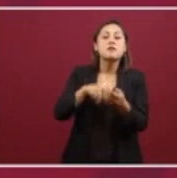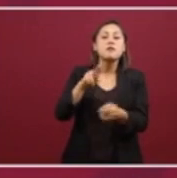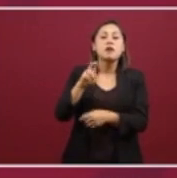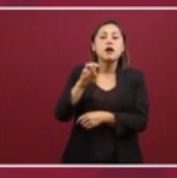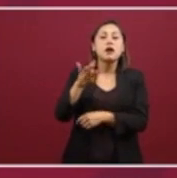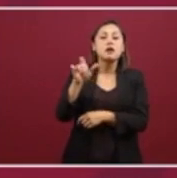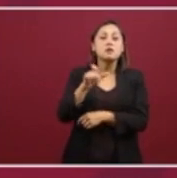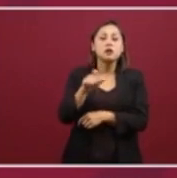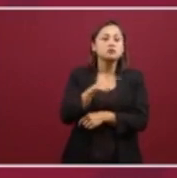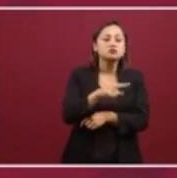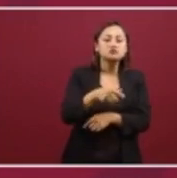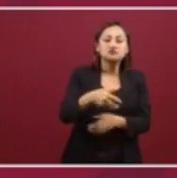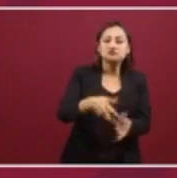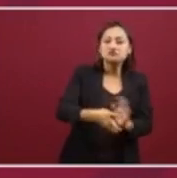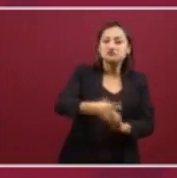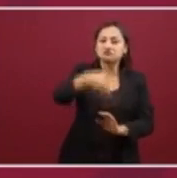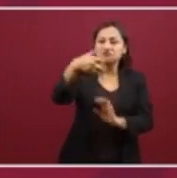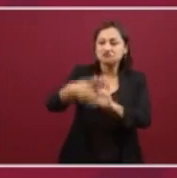y